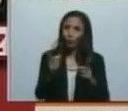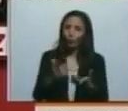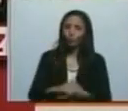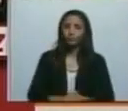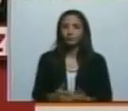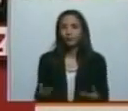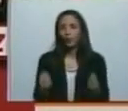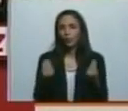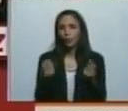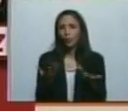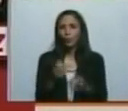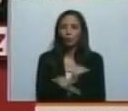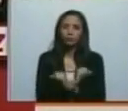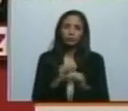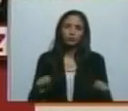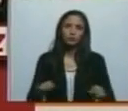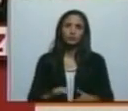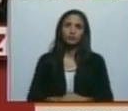cosa.